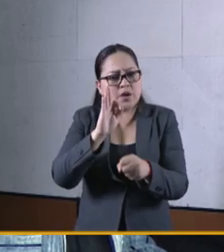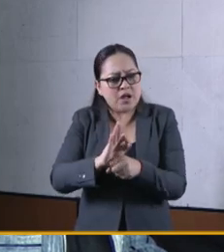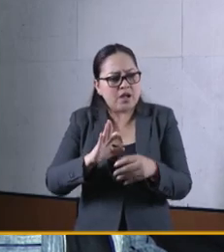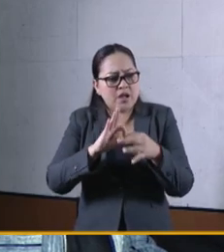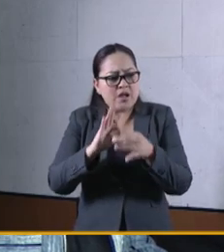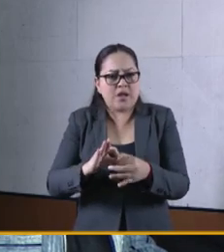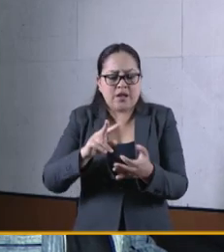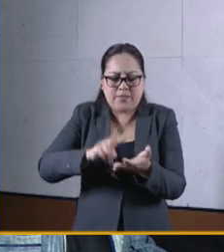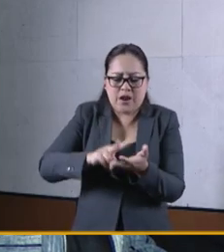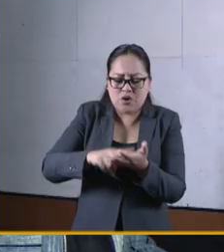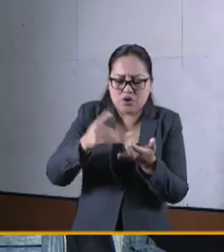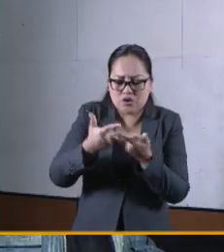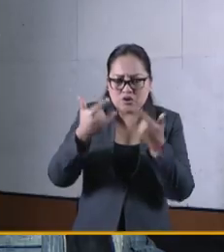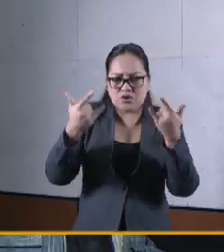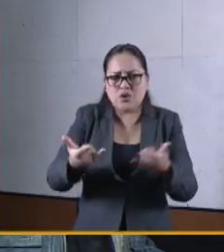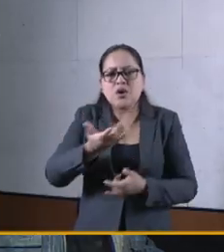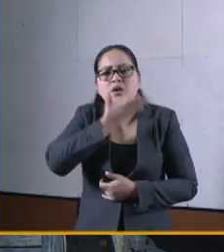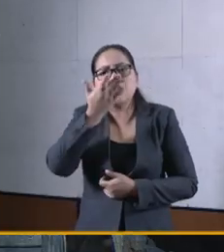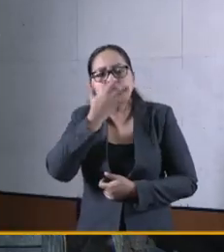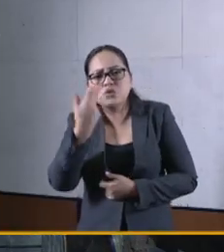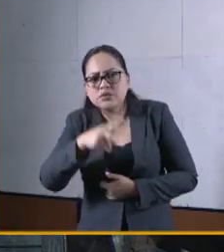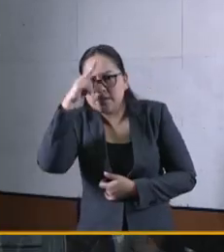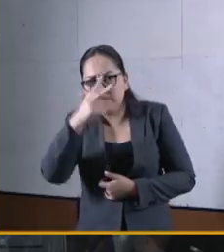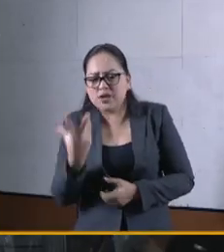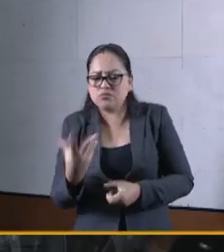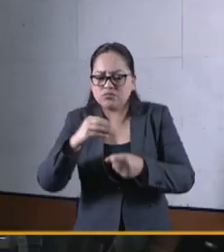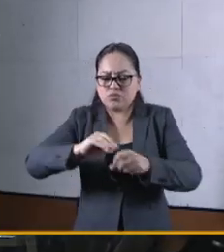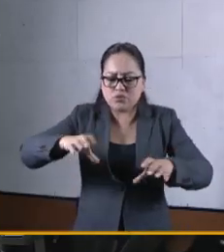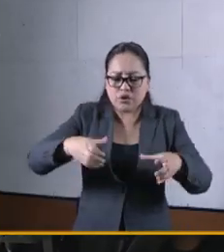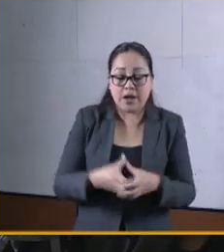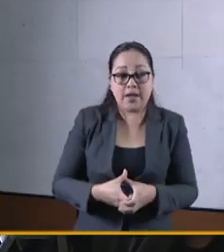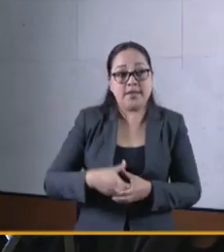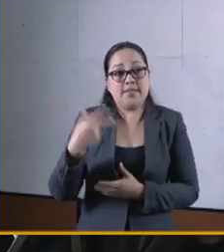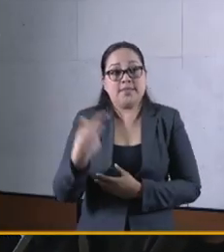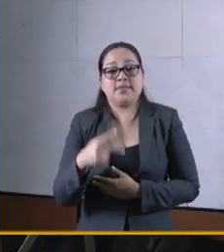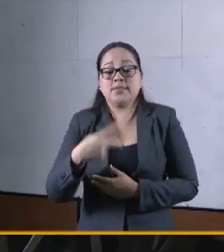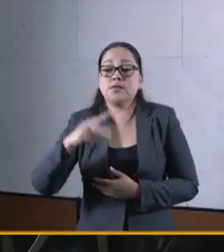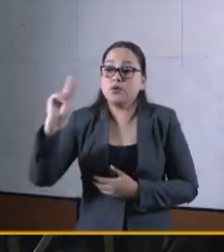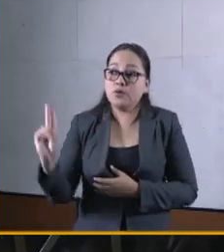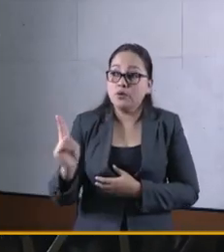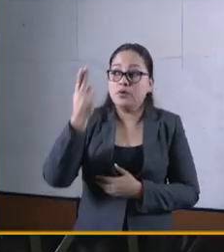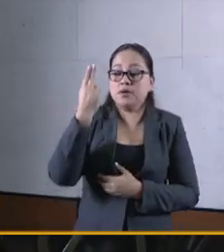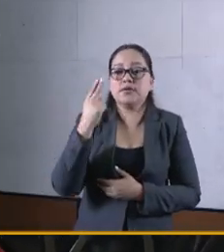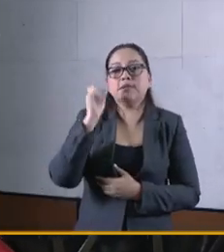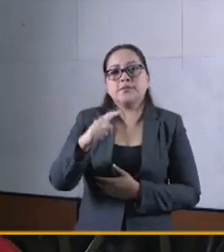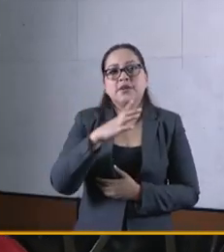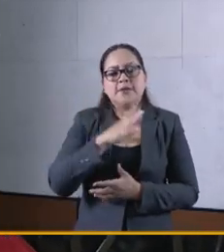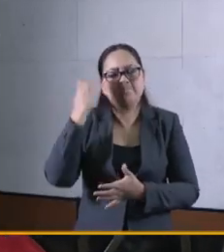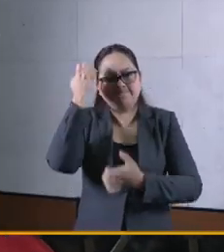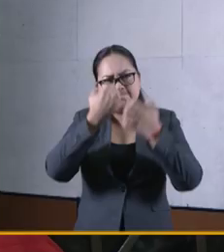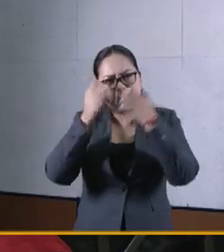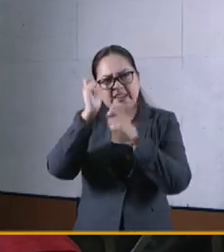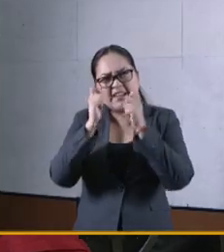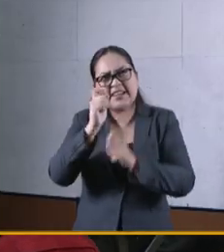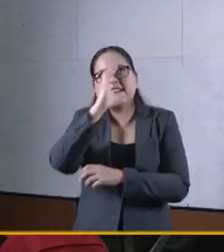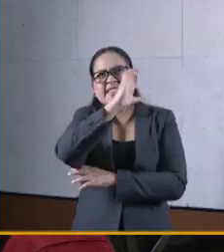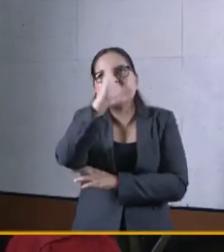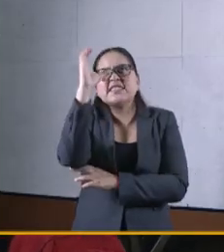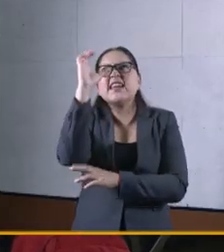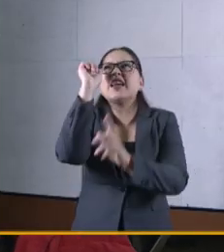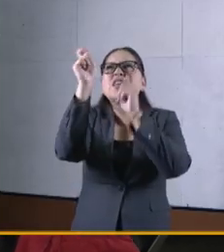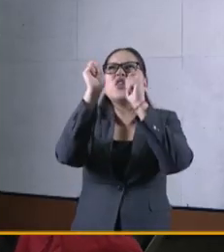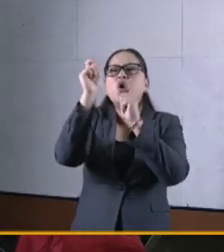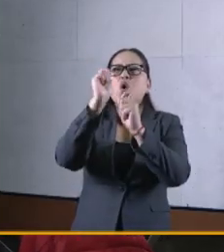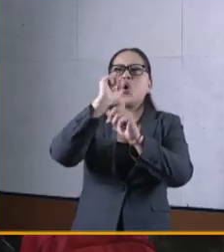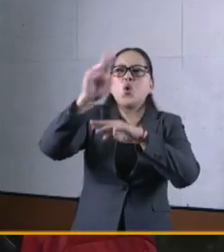de nuestra nación en esta casa de estudios se analizan nuestros cielos y el